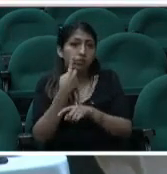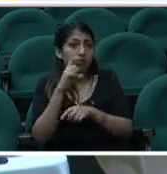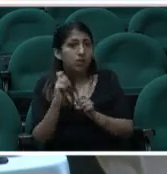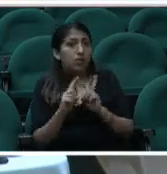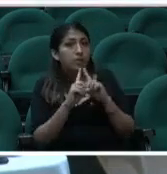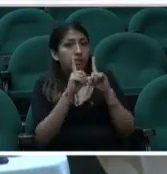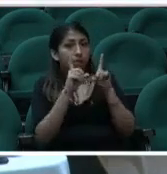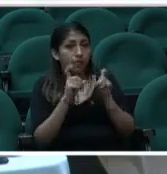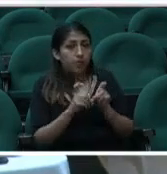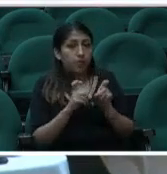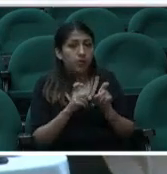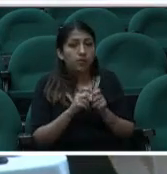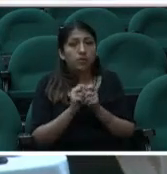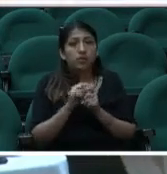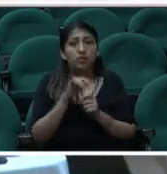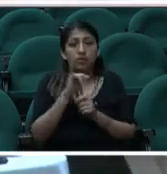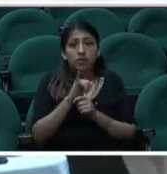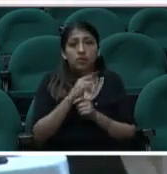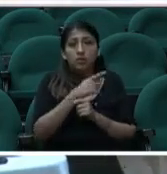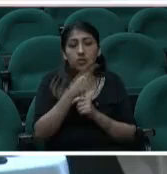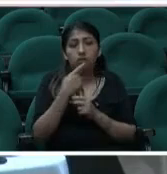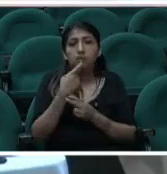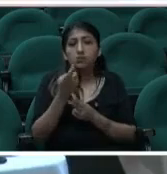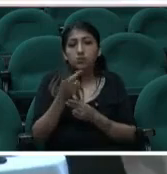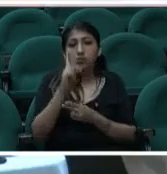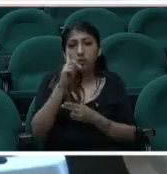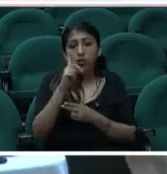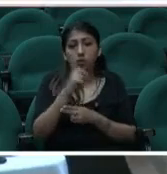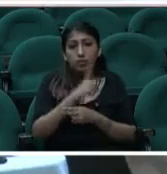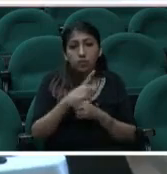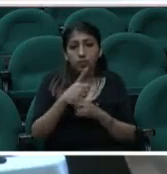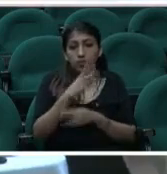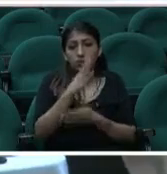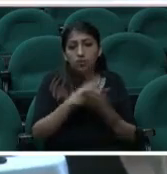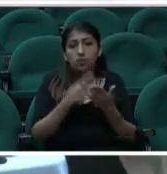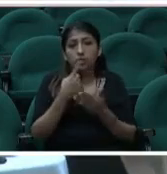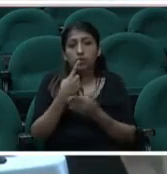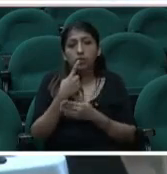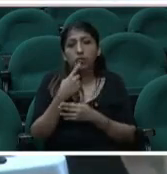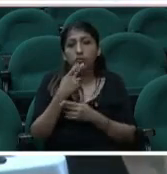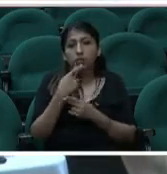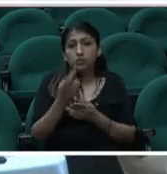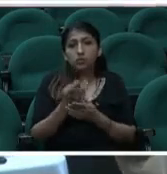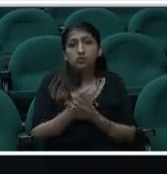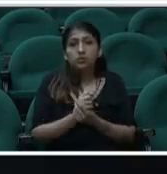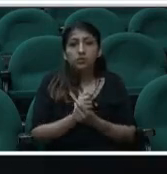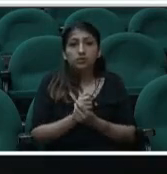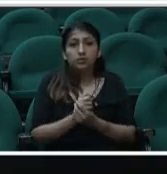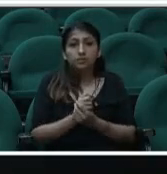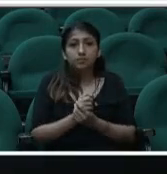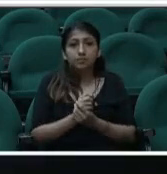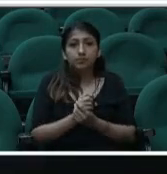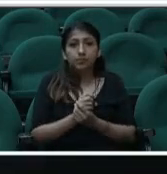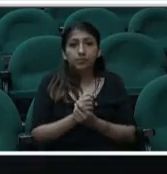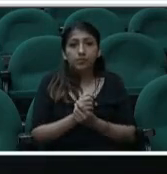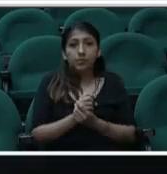segundos para preguntar al candidato granda sobre su exposición en este tema